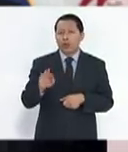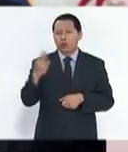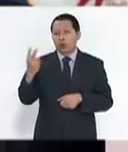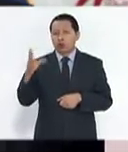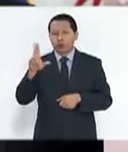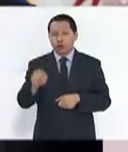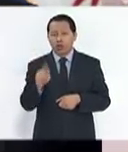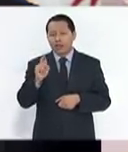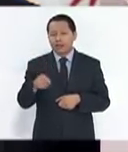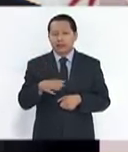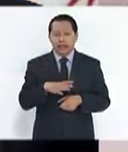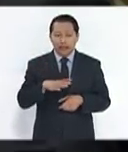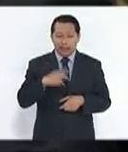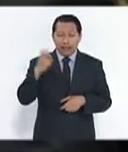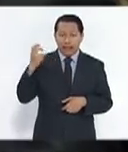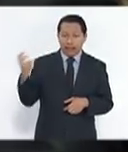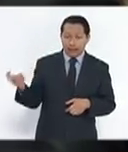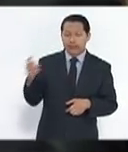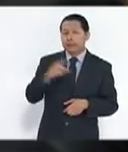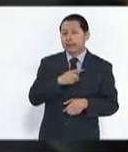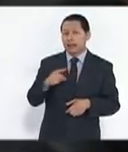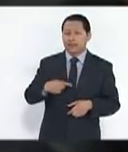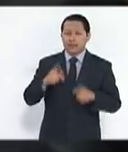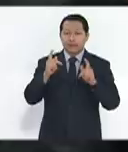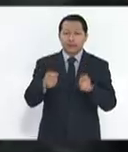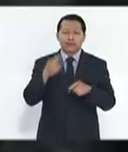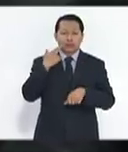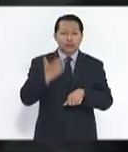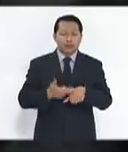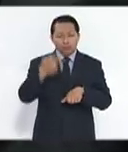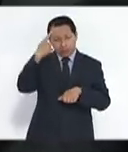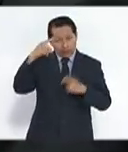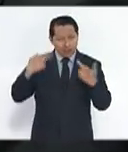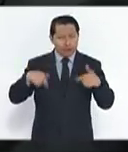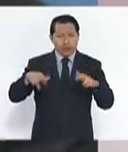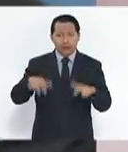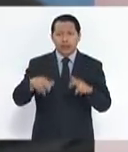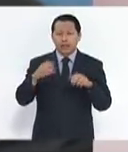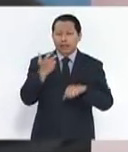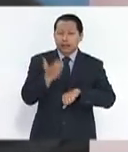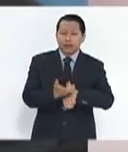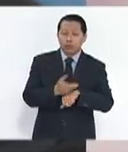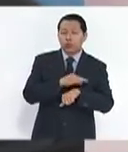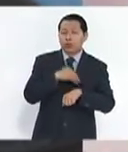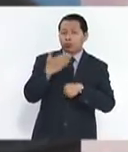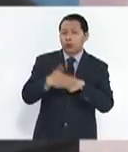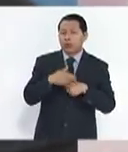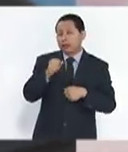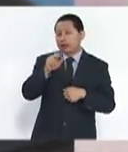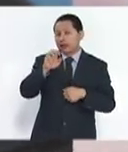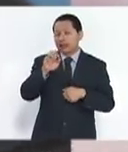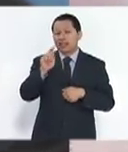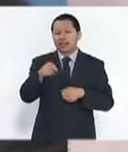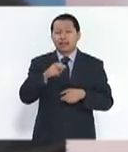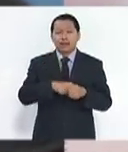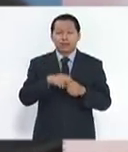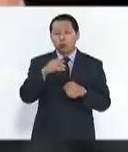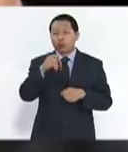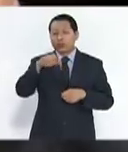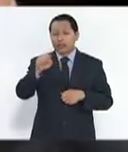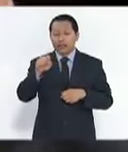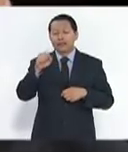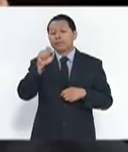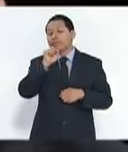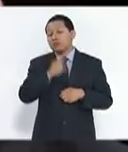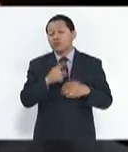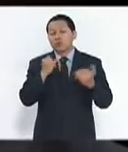contra. Pompeo deberá ser investido para representar a Estados Unidos en una reunión de cancilleres de la OTAN en Bruselas y